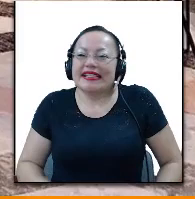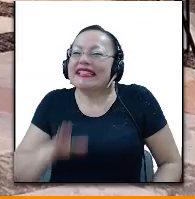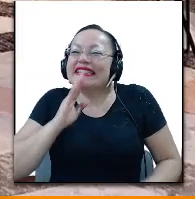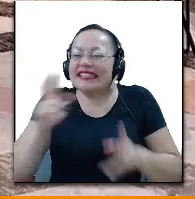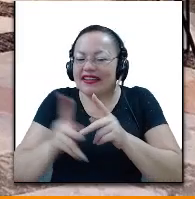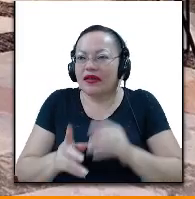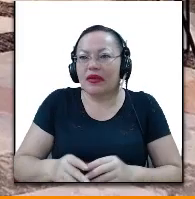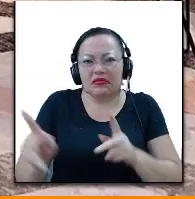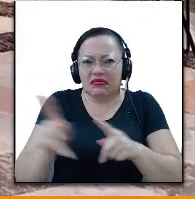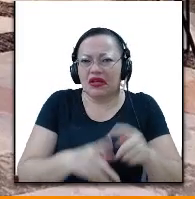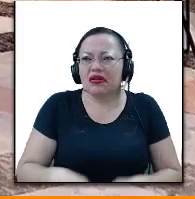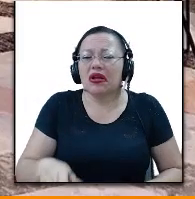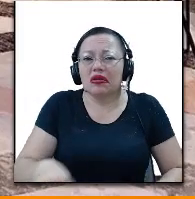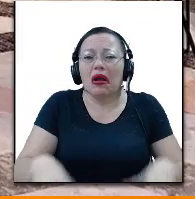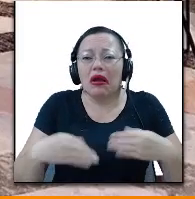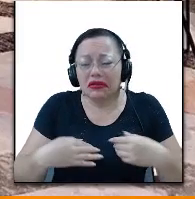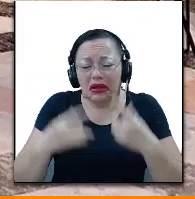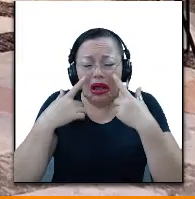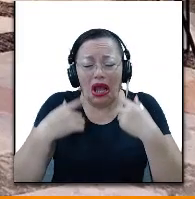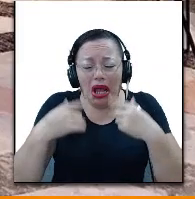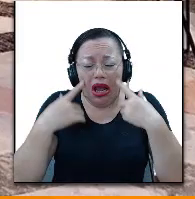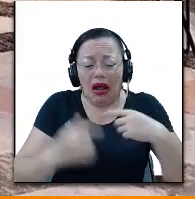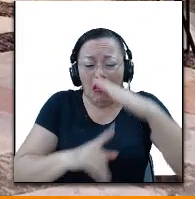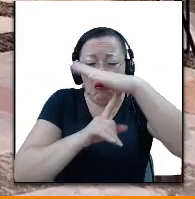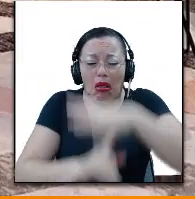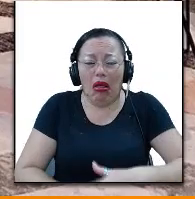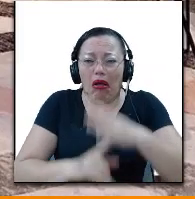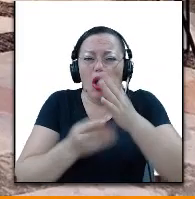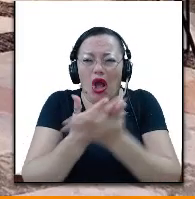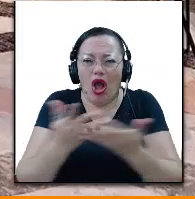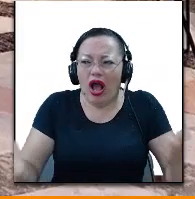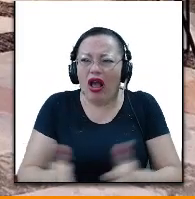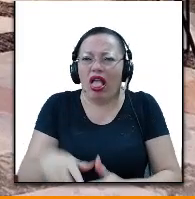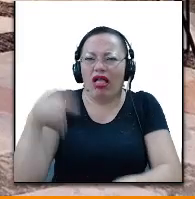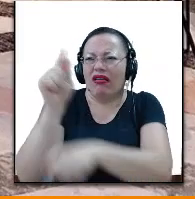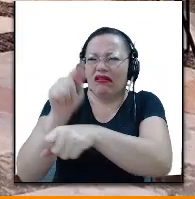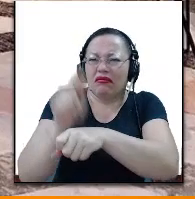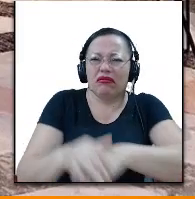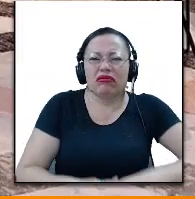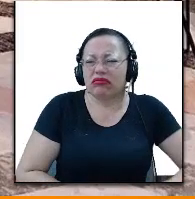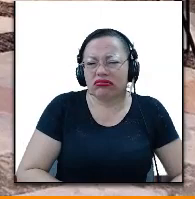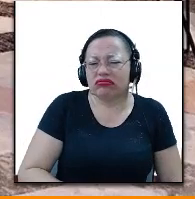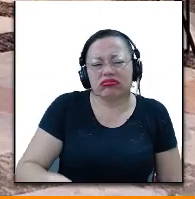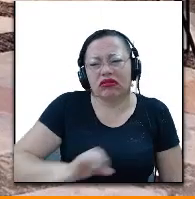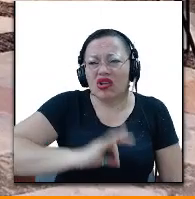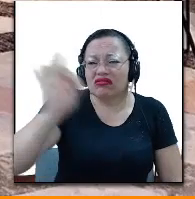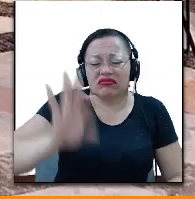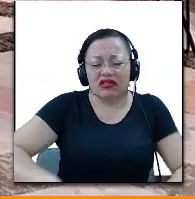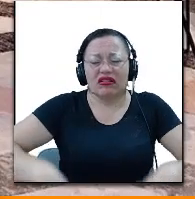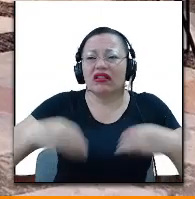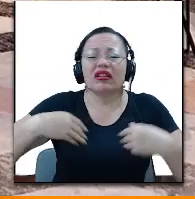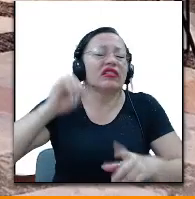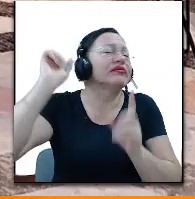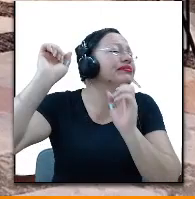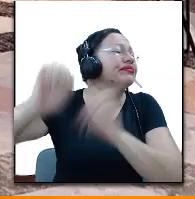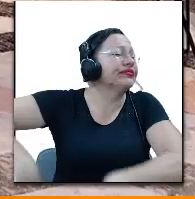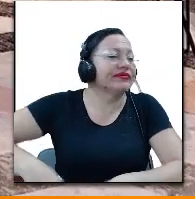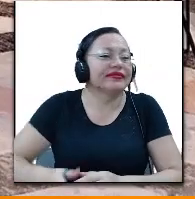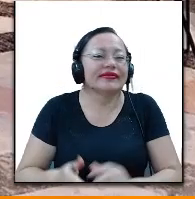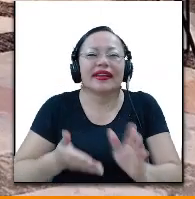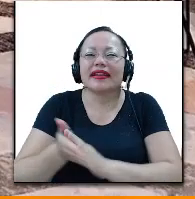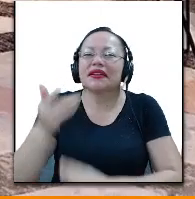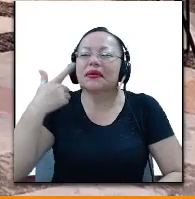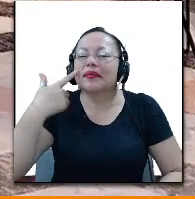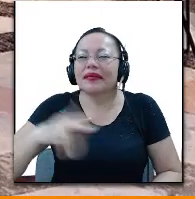quieran opacarlos, personas que quieran decirles muchas cosas y tirarles muchas sátiras, para ellos lo ignoran, dicen que son como